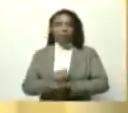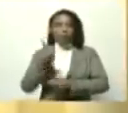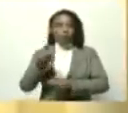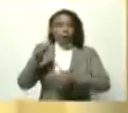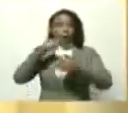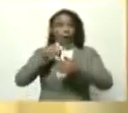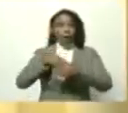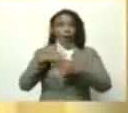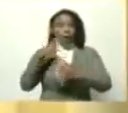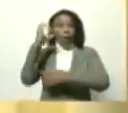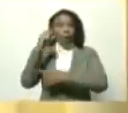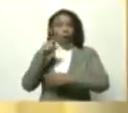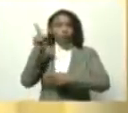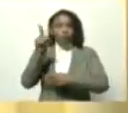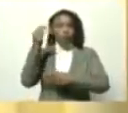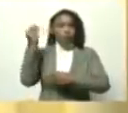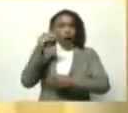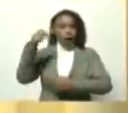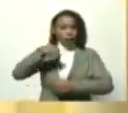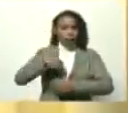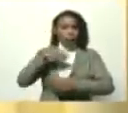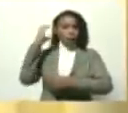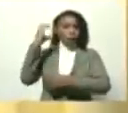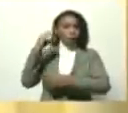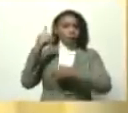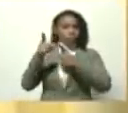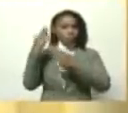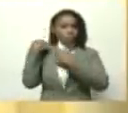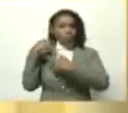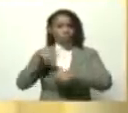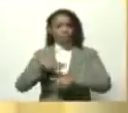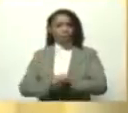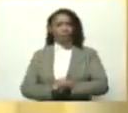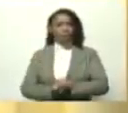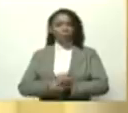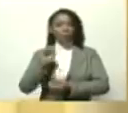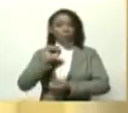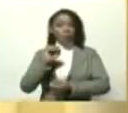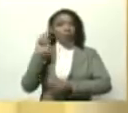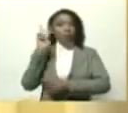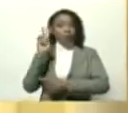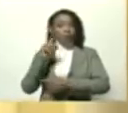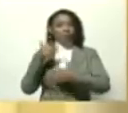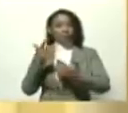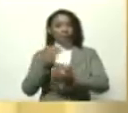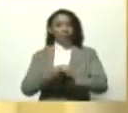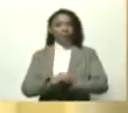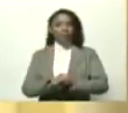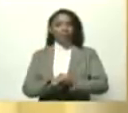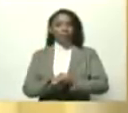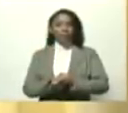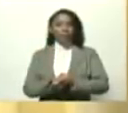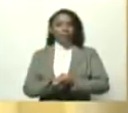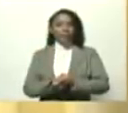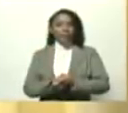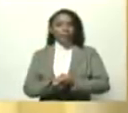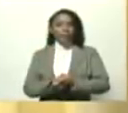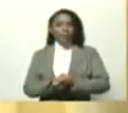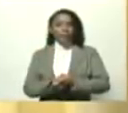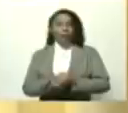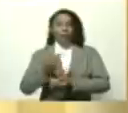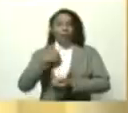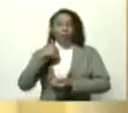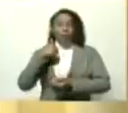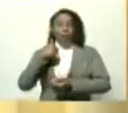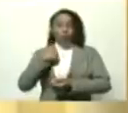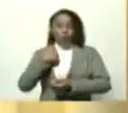¿no? ¿Perdón? Usted se la pasa más aquí que en Colombia, pues es su corresponsal, pues, de la W. Exacto. No, y soy venezolana. Ah, imagínate. Yo